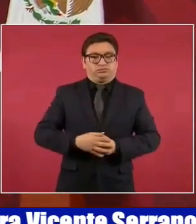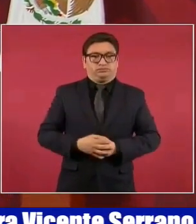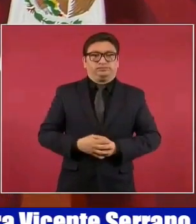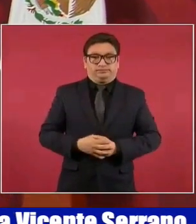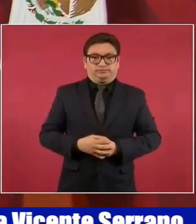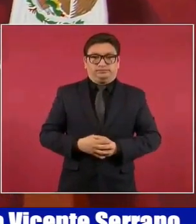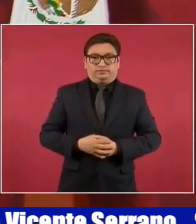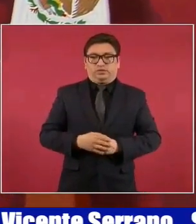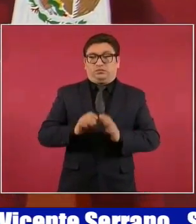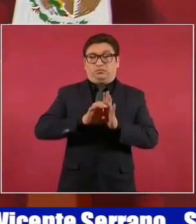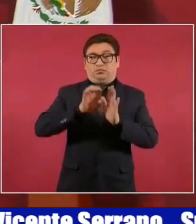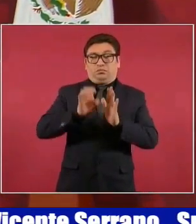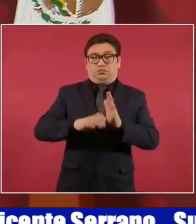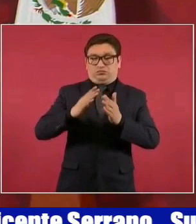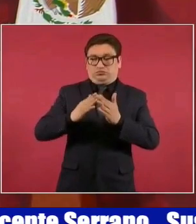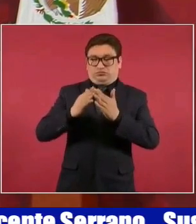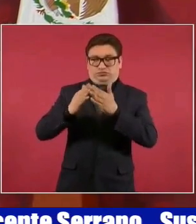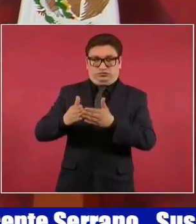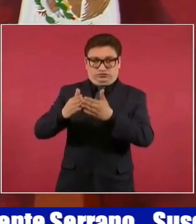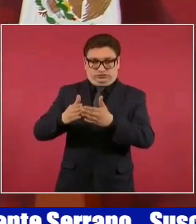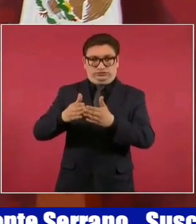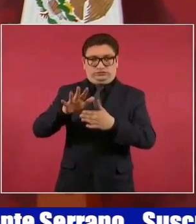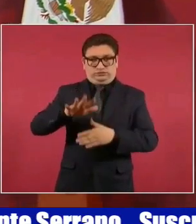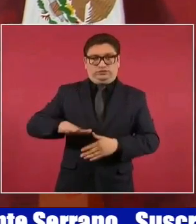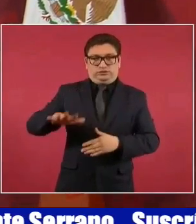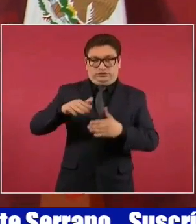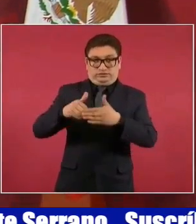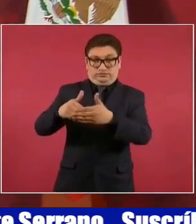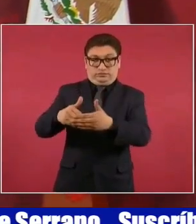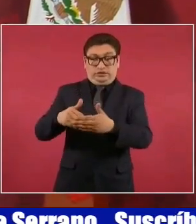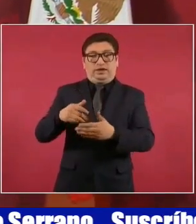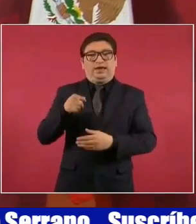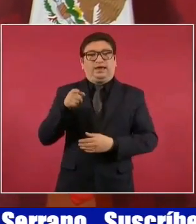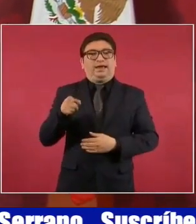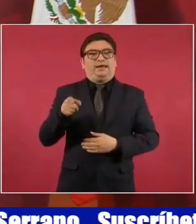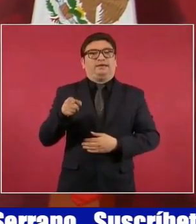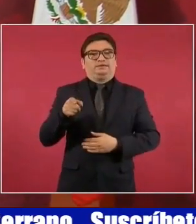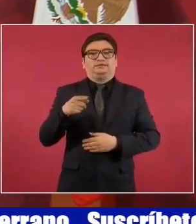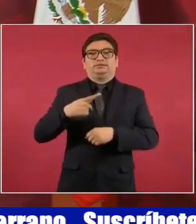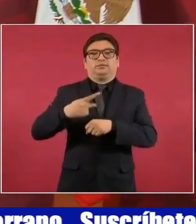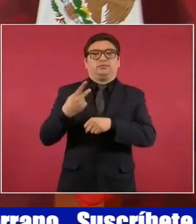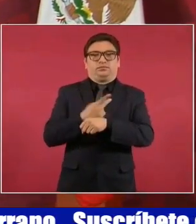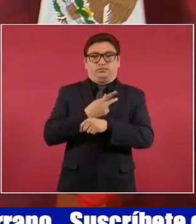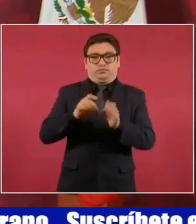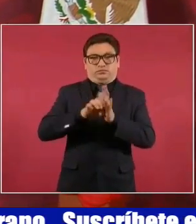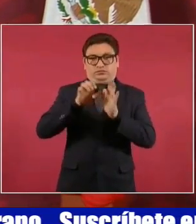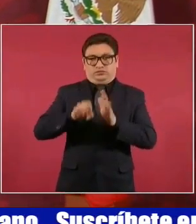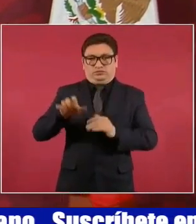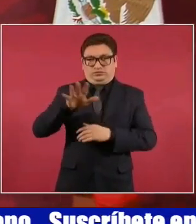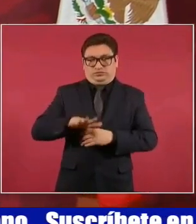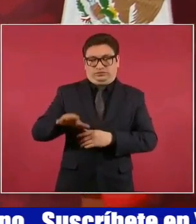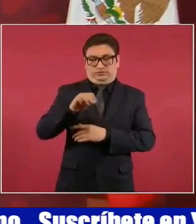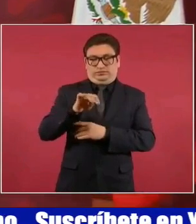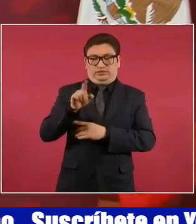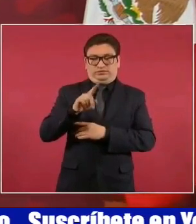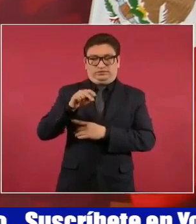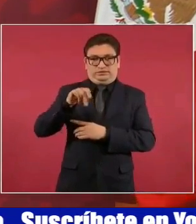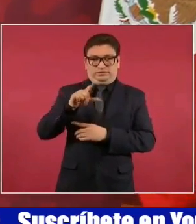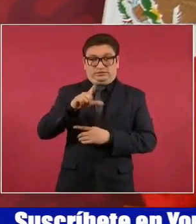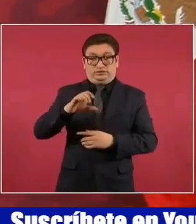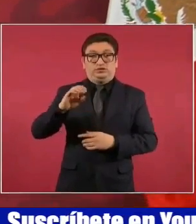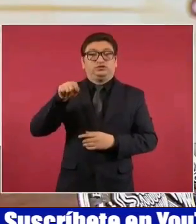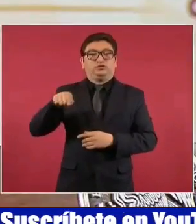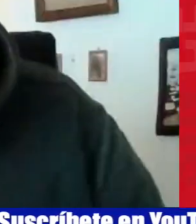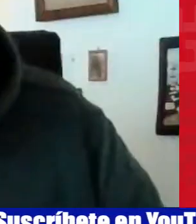algo que ya es tergiversación nada más de entrada al debate. Es el momento, mi querido Vicente, es el momento